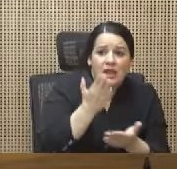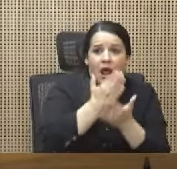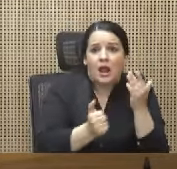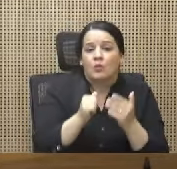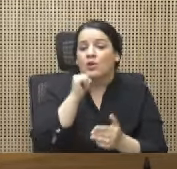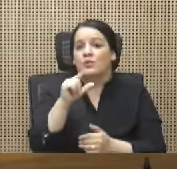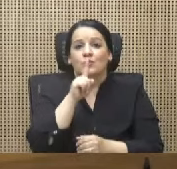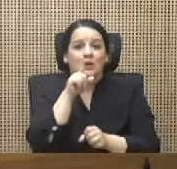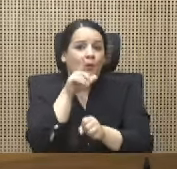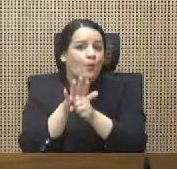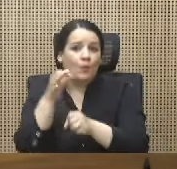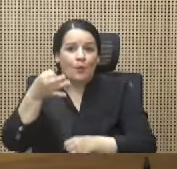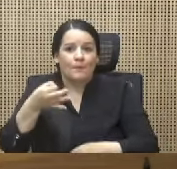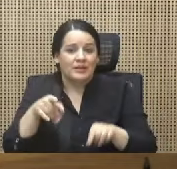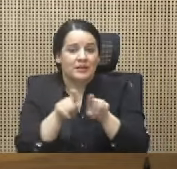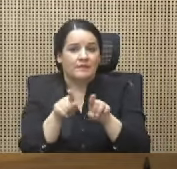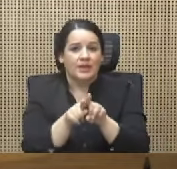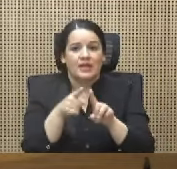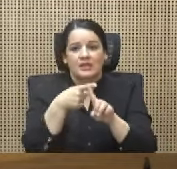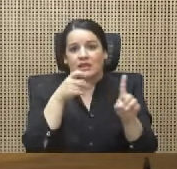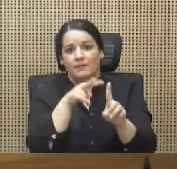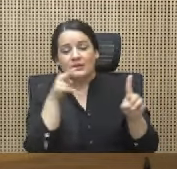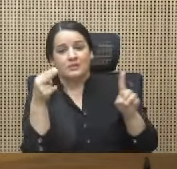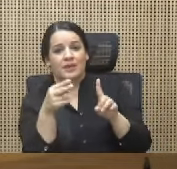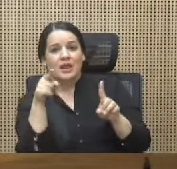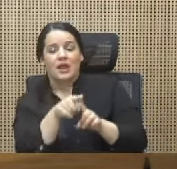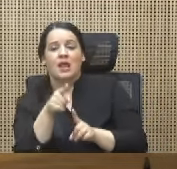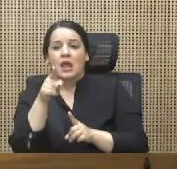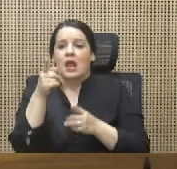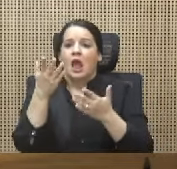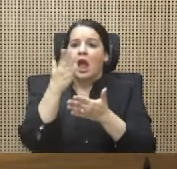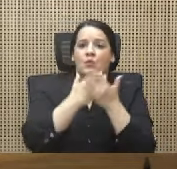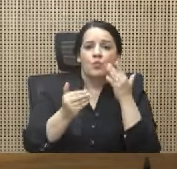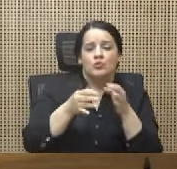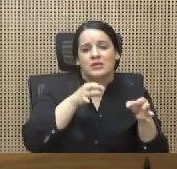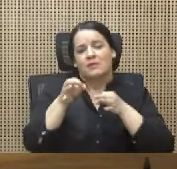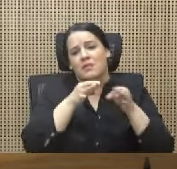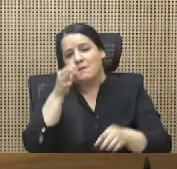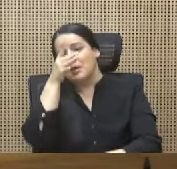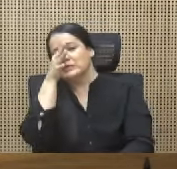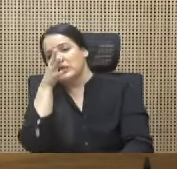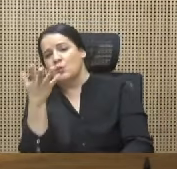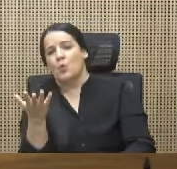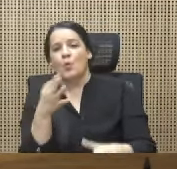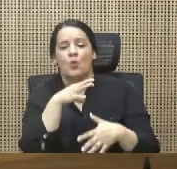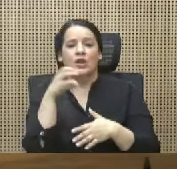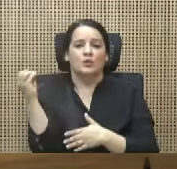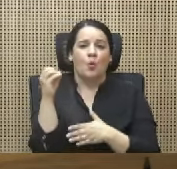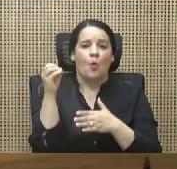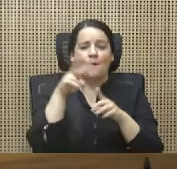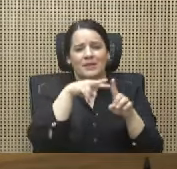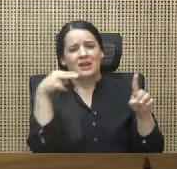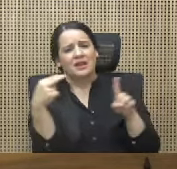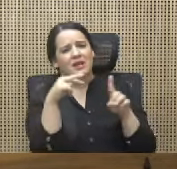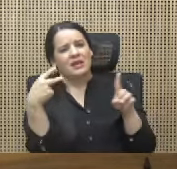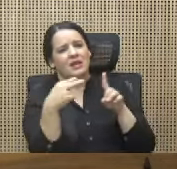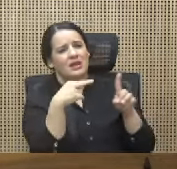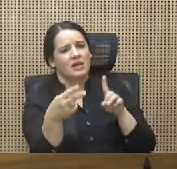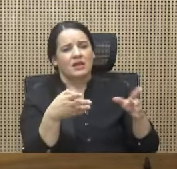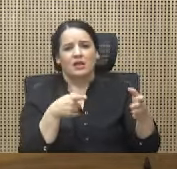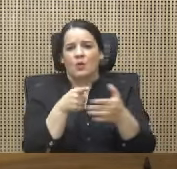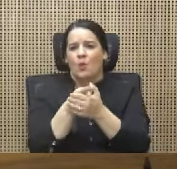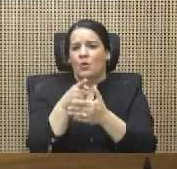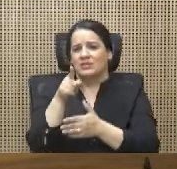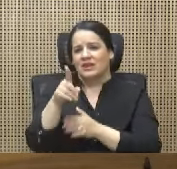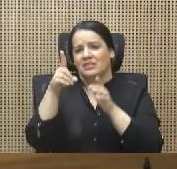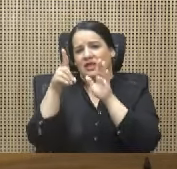desde la perspectiva del griterío o de los argumentos facilones, ¿verdad? O desde unas perspectivas que más bien atentan contra